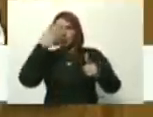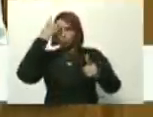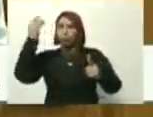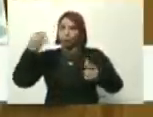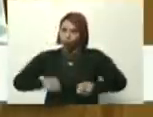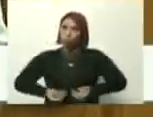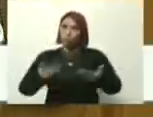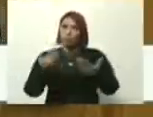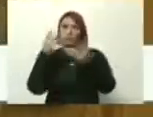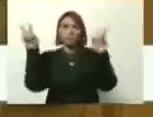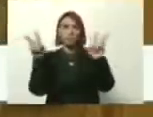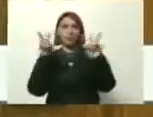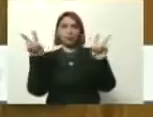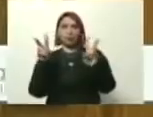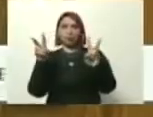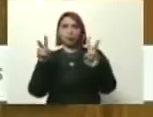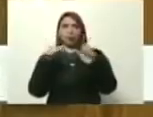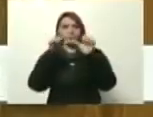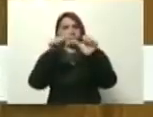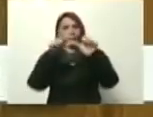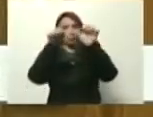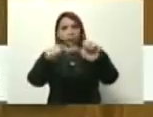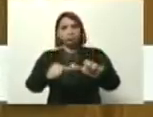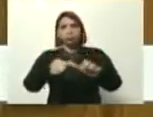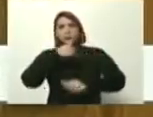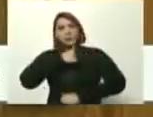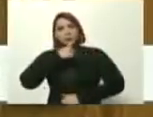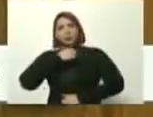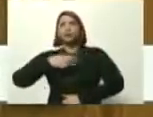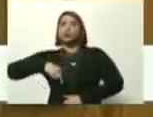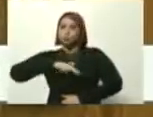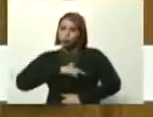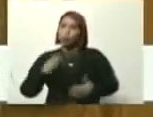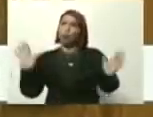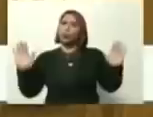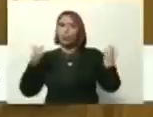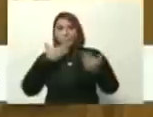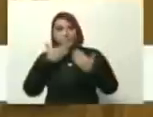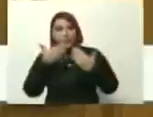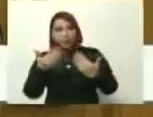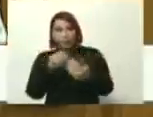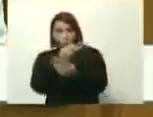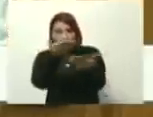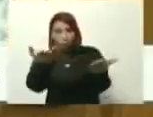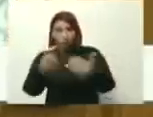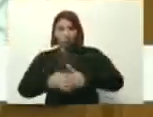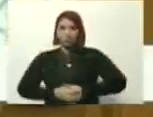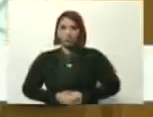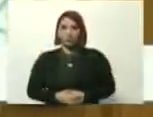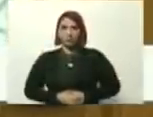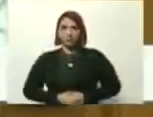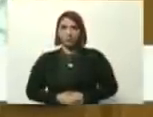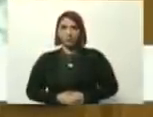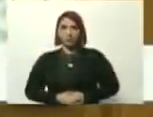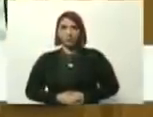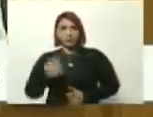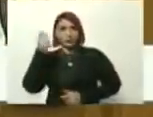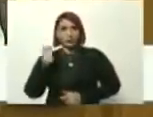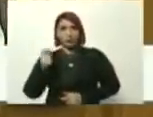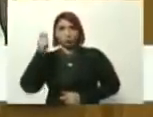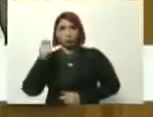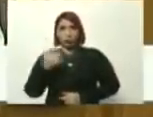la victoria a las constancias. Y nosotros les pedimos a ustedes, parlamentarios